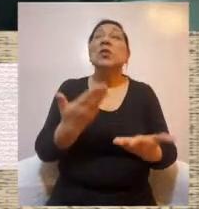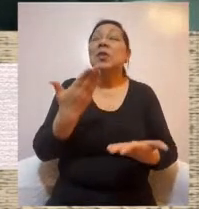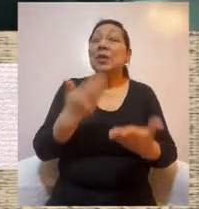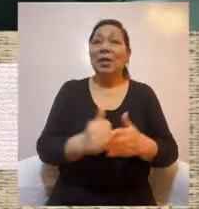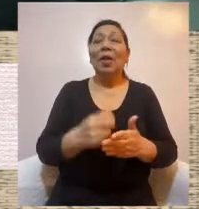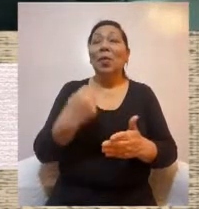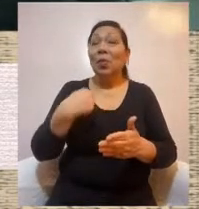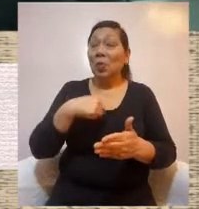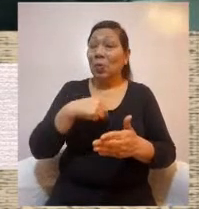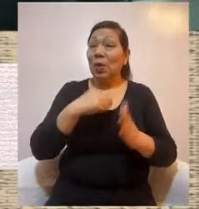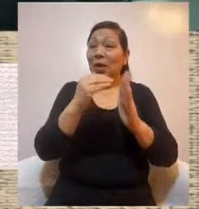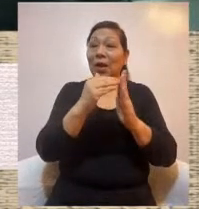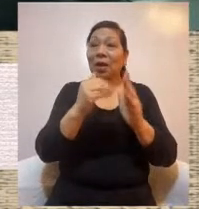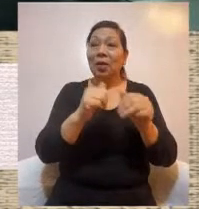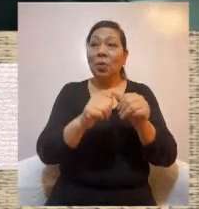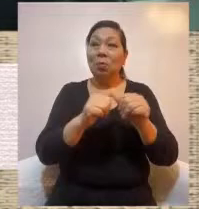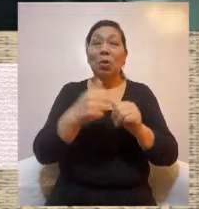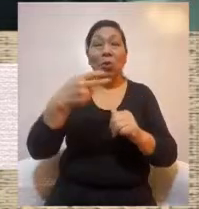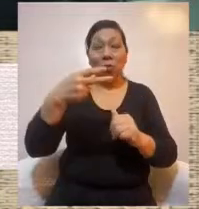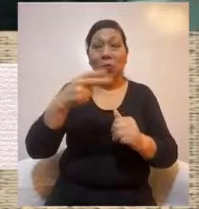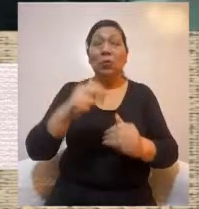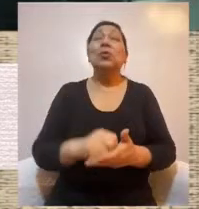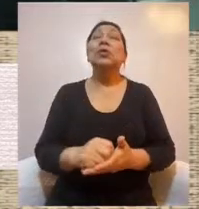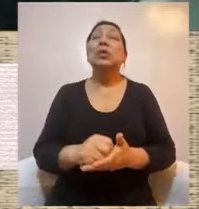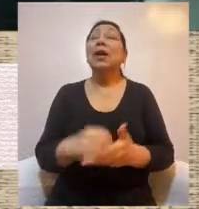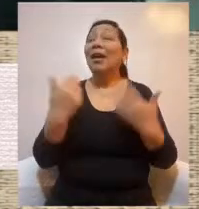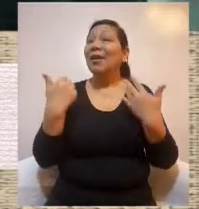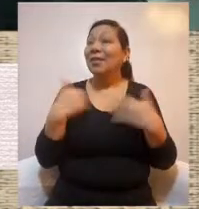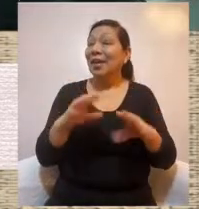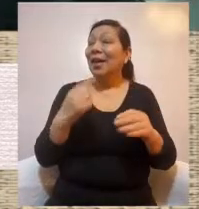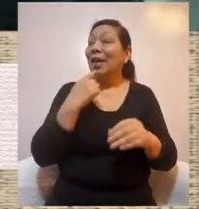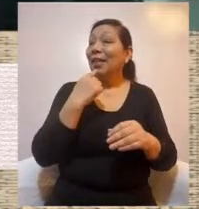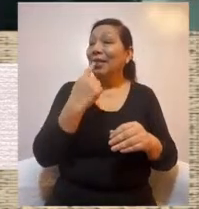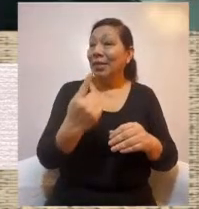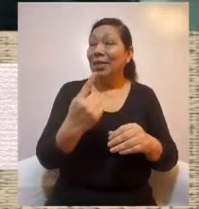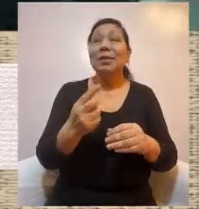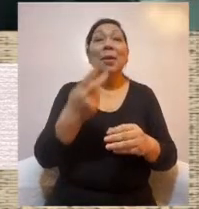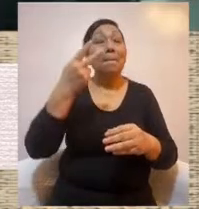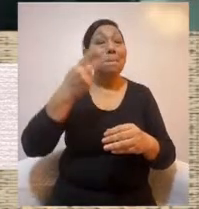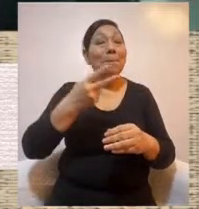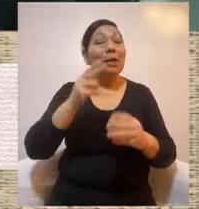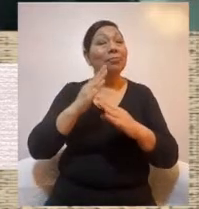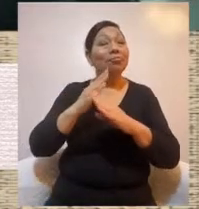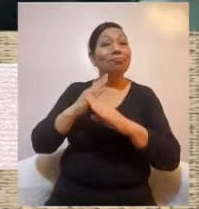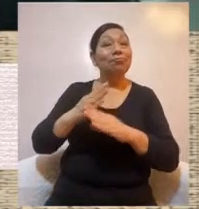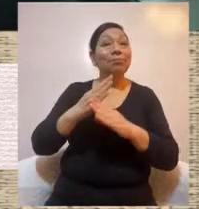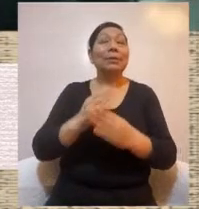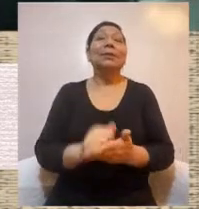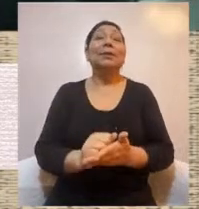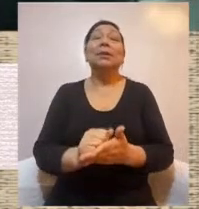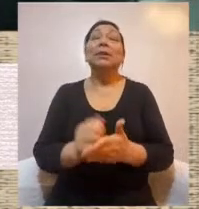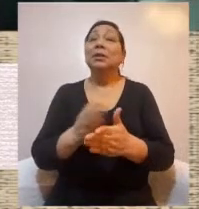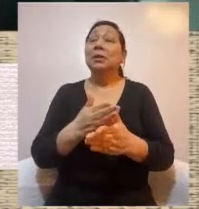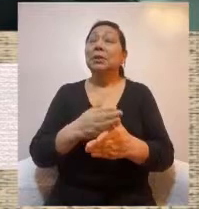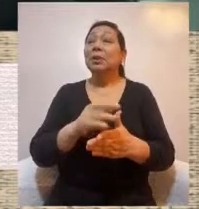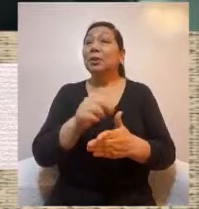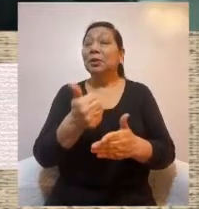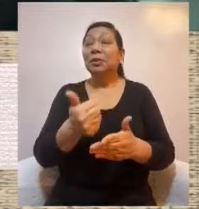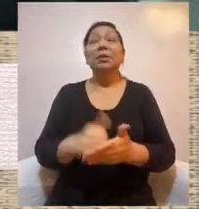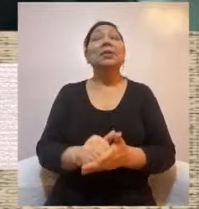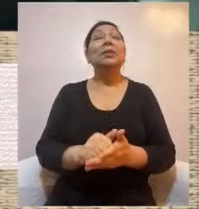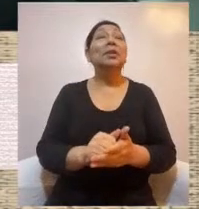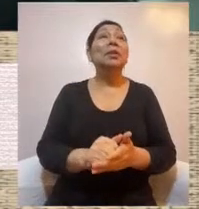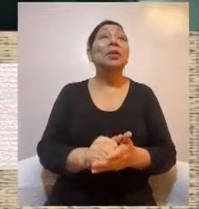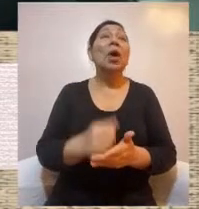la Constitución nuestra, en el artículo 2, numeral 2, ya establece la prohibición de discriminación, entre otras,